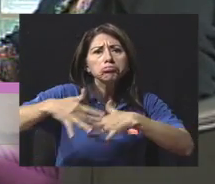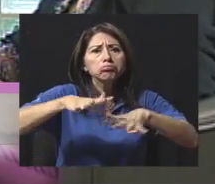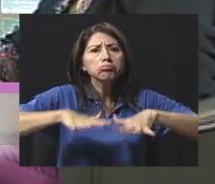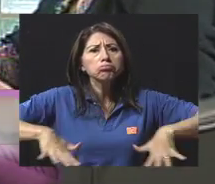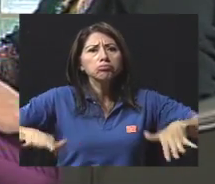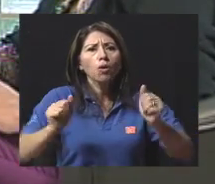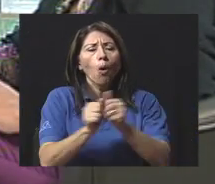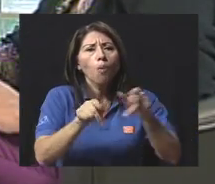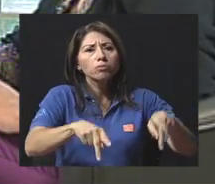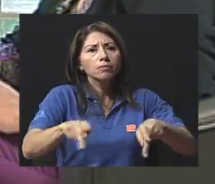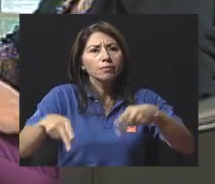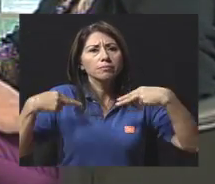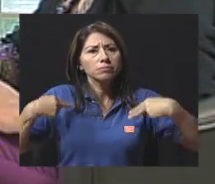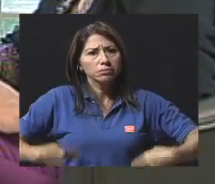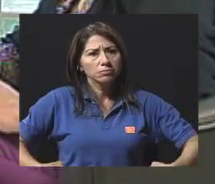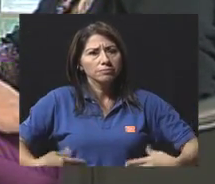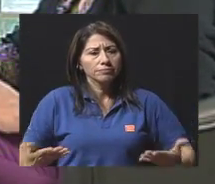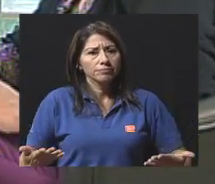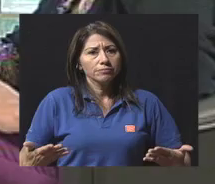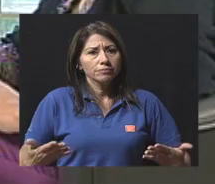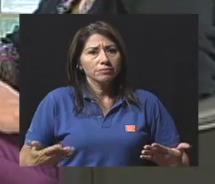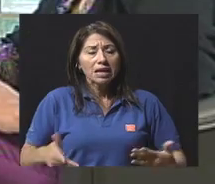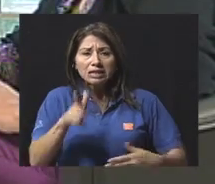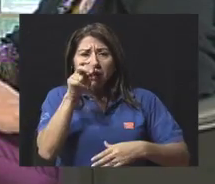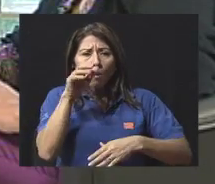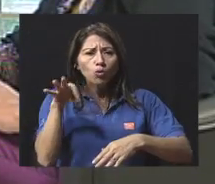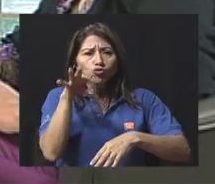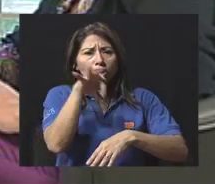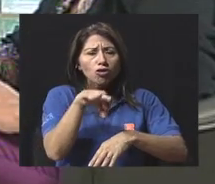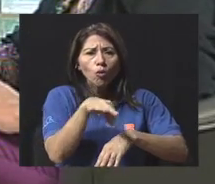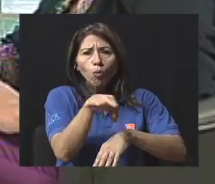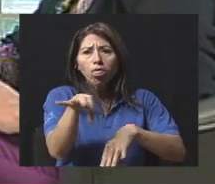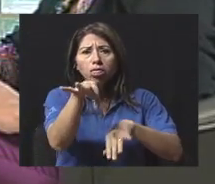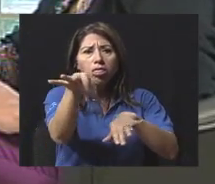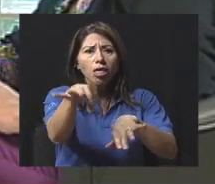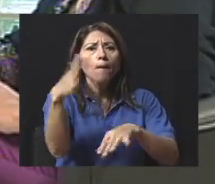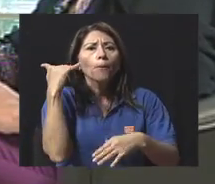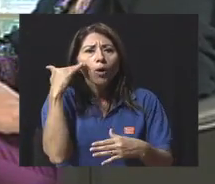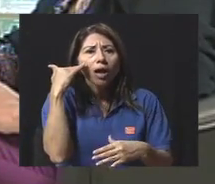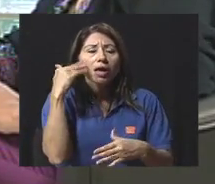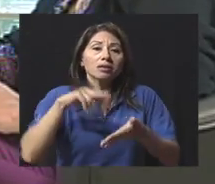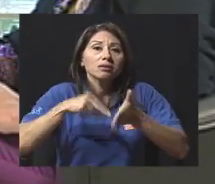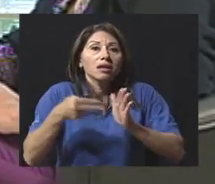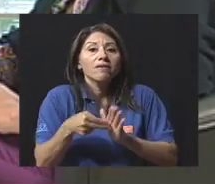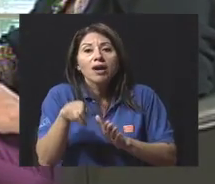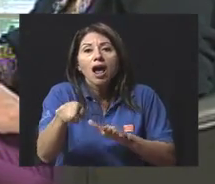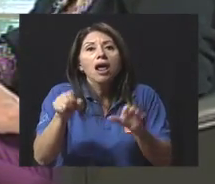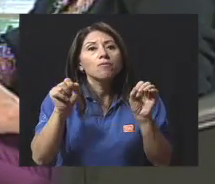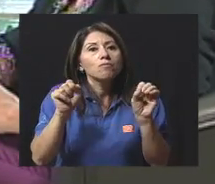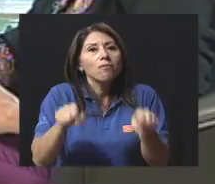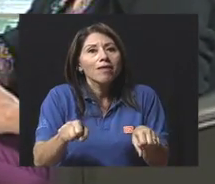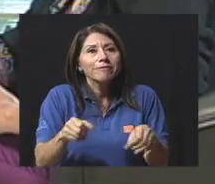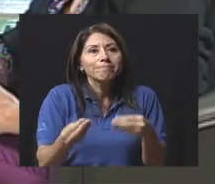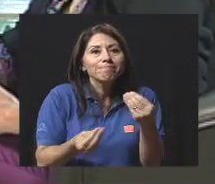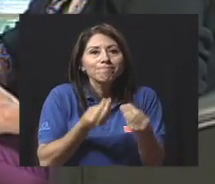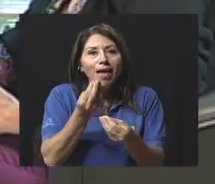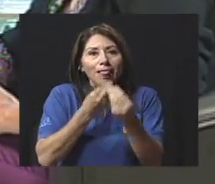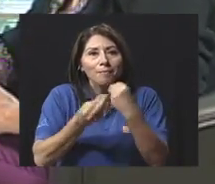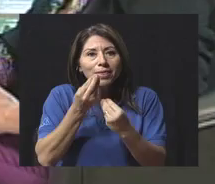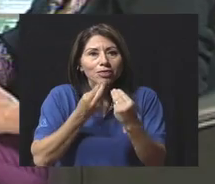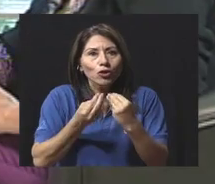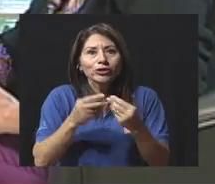entonces la presencia de los mismos se debe en primera instancia a que hay fuente de alimento O sea hay seres humanos en buena